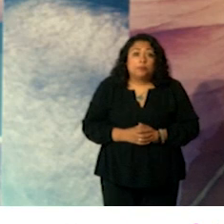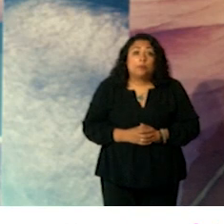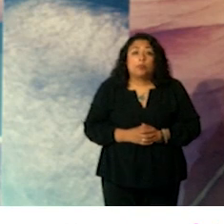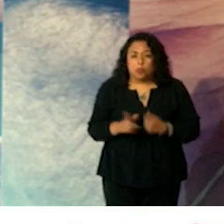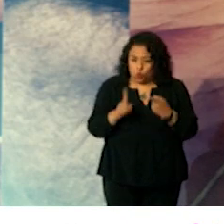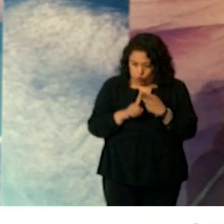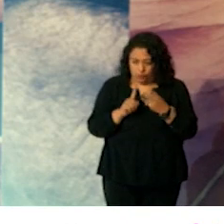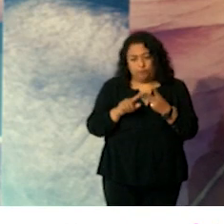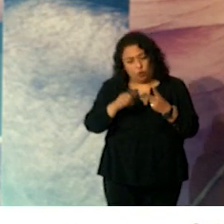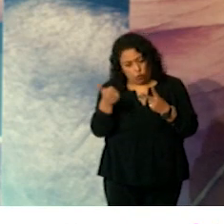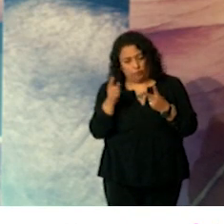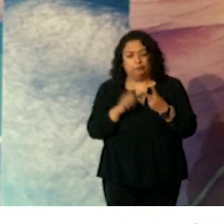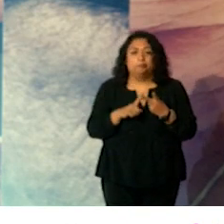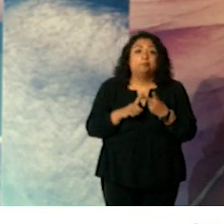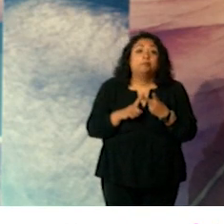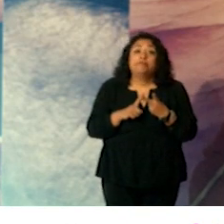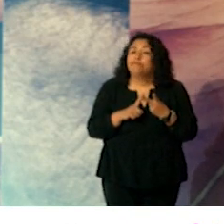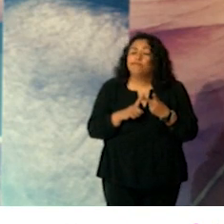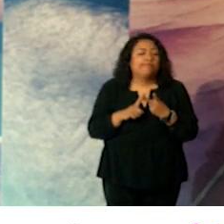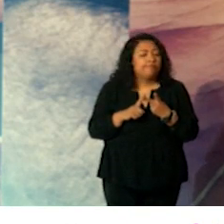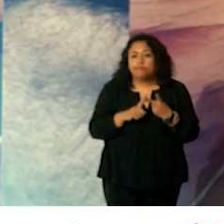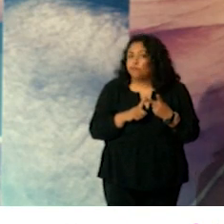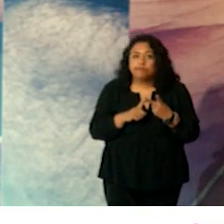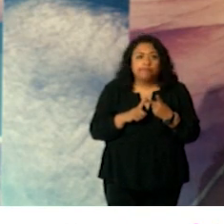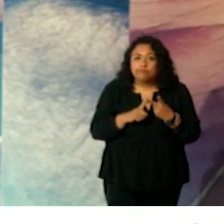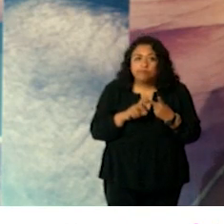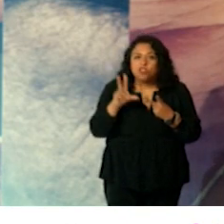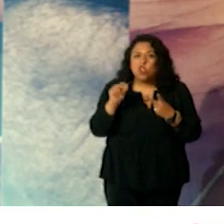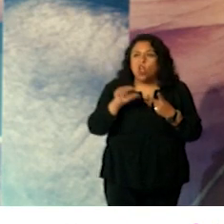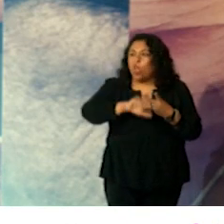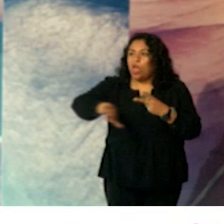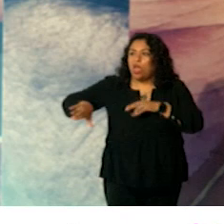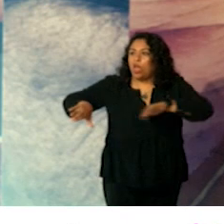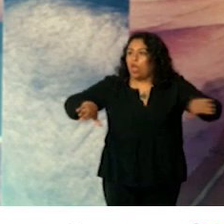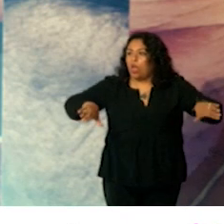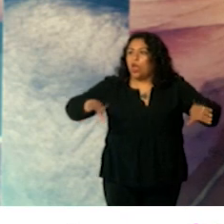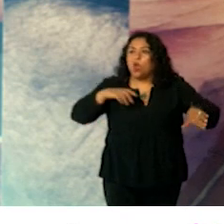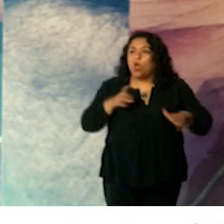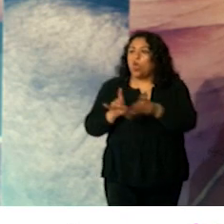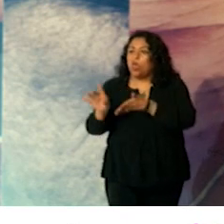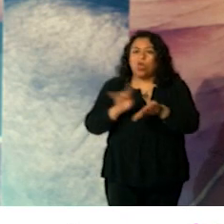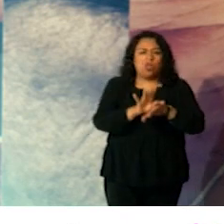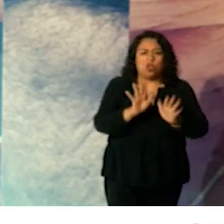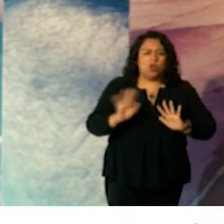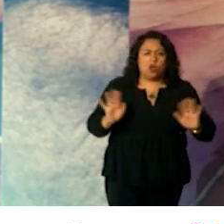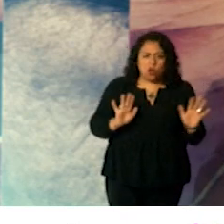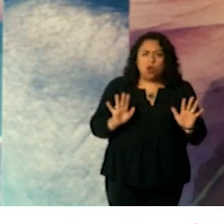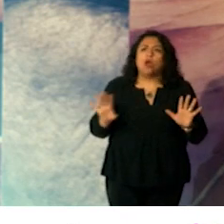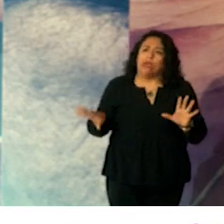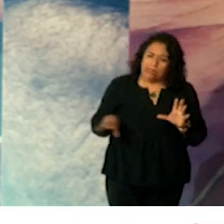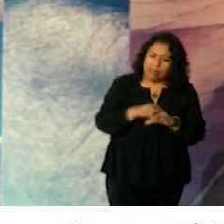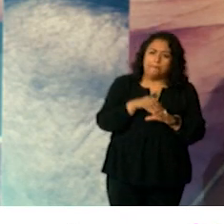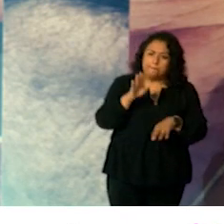Eso por un lado. Por otro lado, creo que no se trata de reemplazar a nadie ni de excluir a nadie, simplemente de